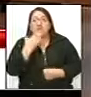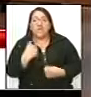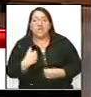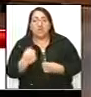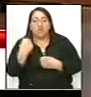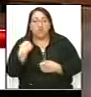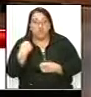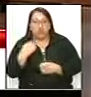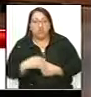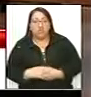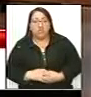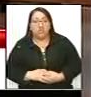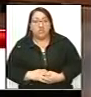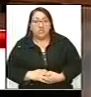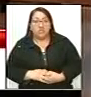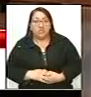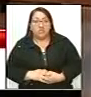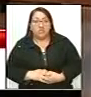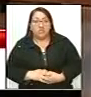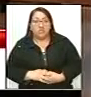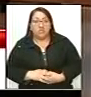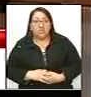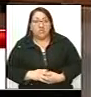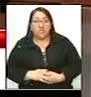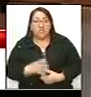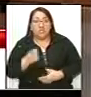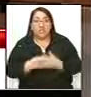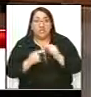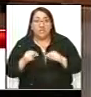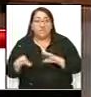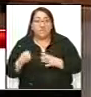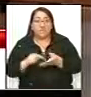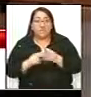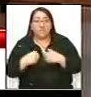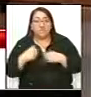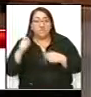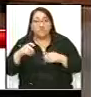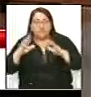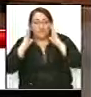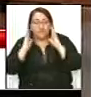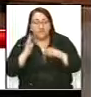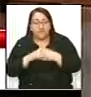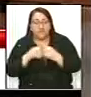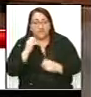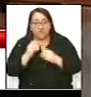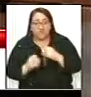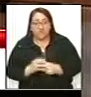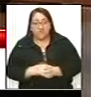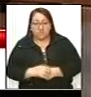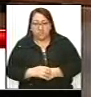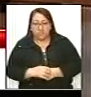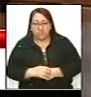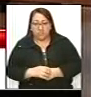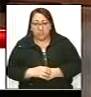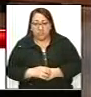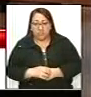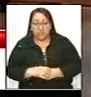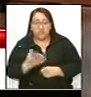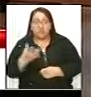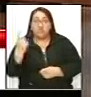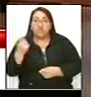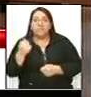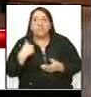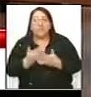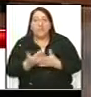responsabilidad de que esto se haga, tenemos que ir atendiendo soluciones donde solamente